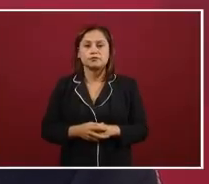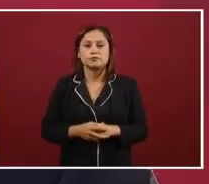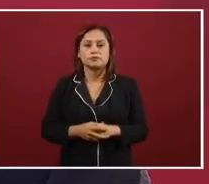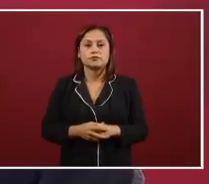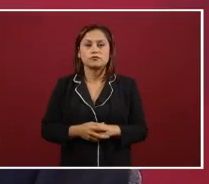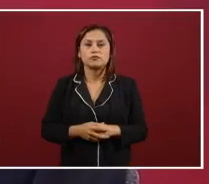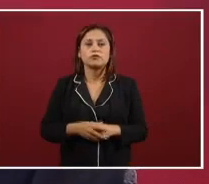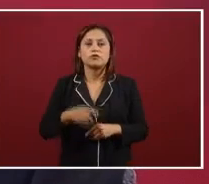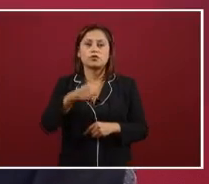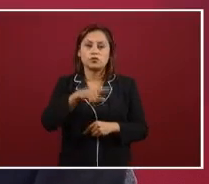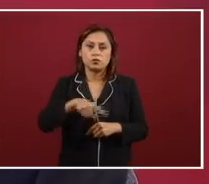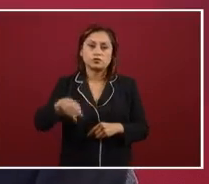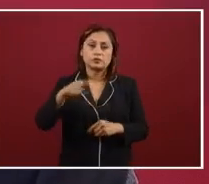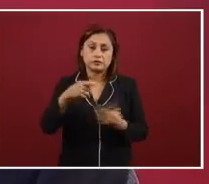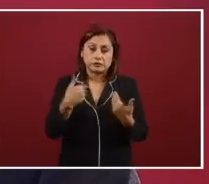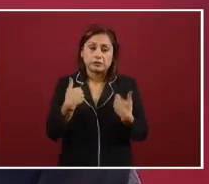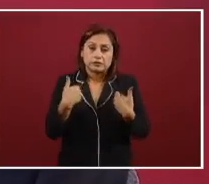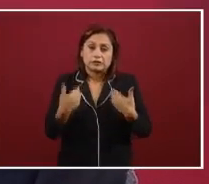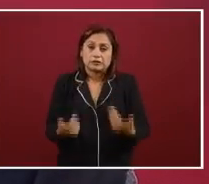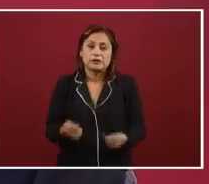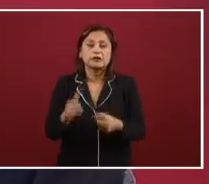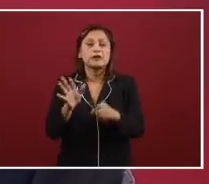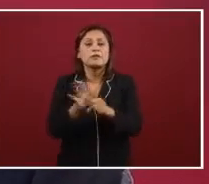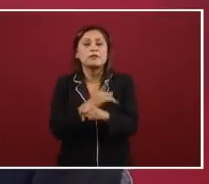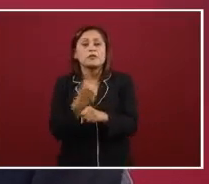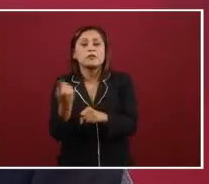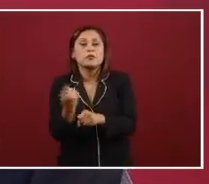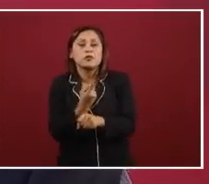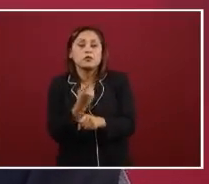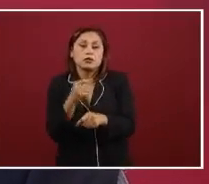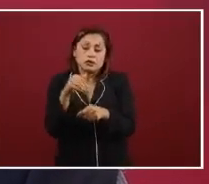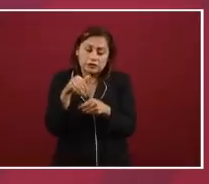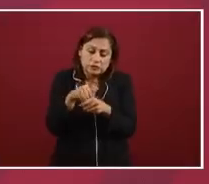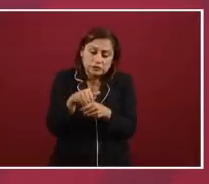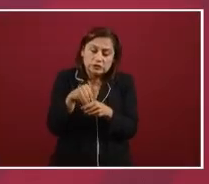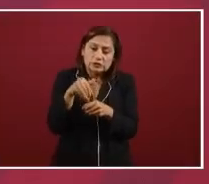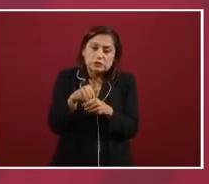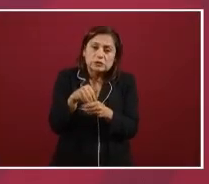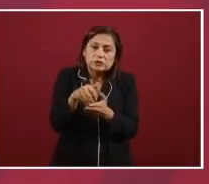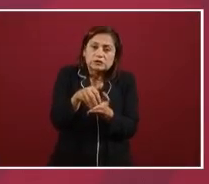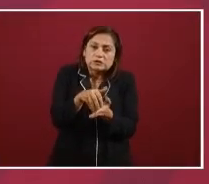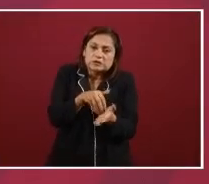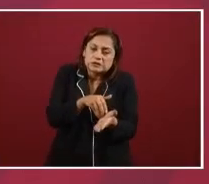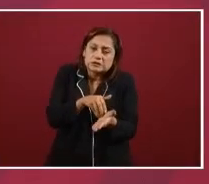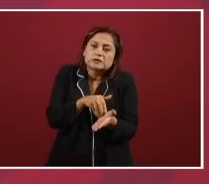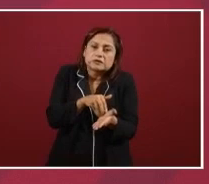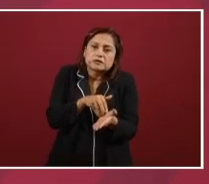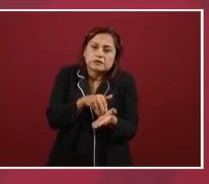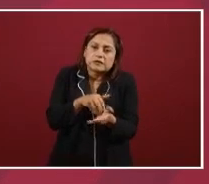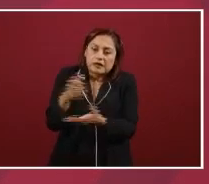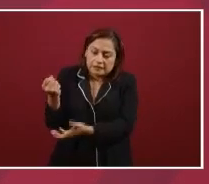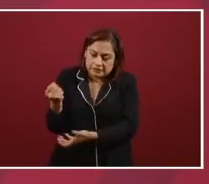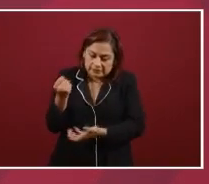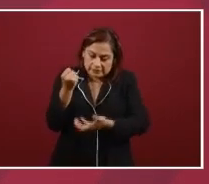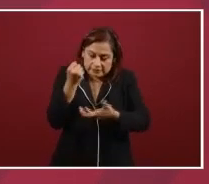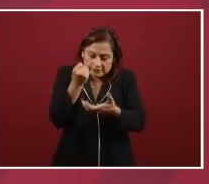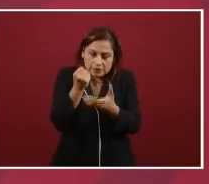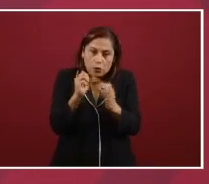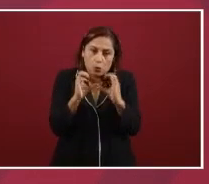el plan de austeridad, el cuidar el presupuesto, porque nos tiene que alcanzar